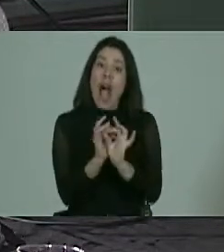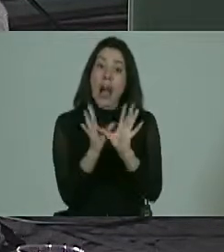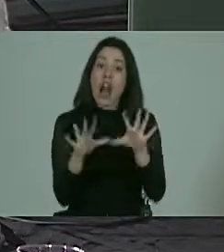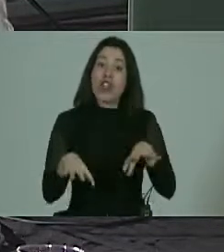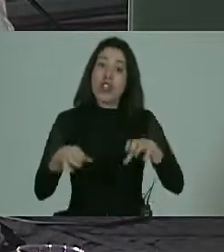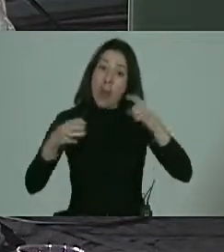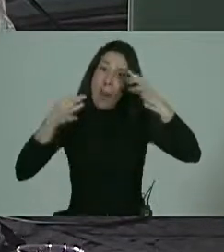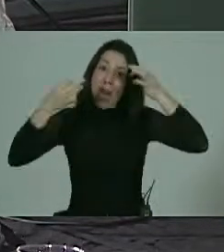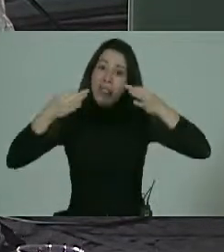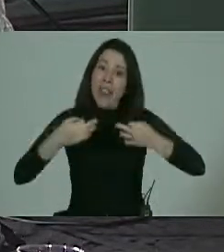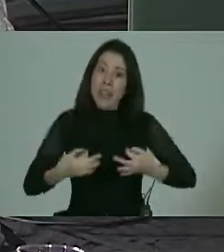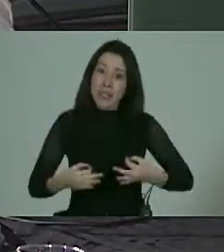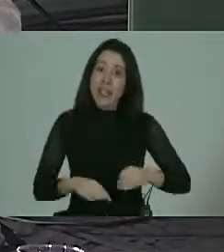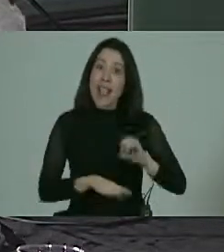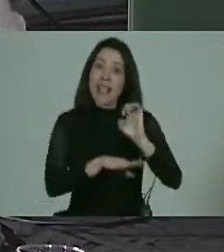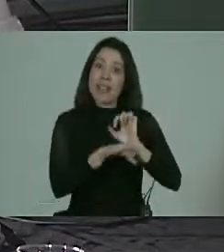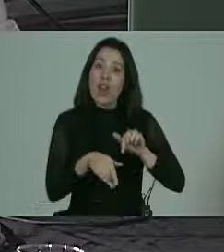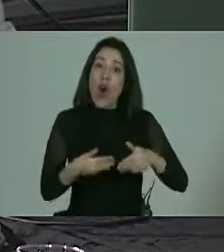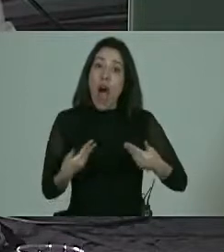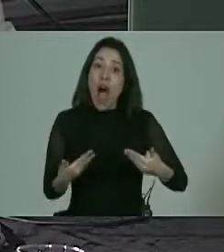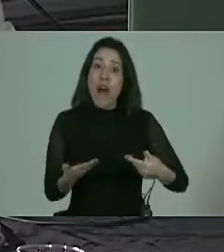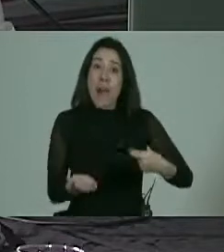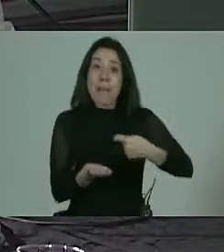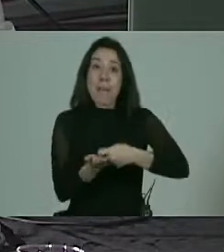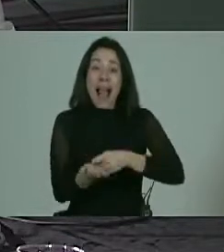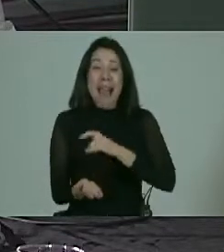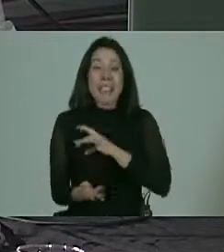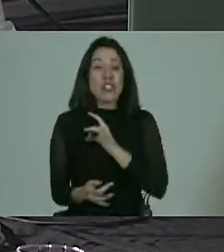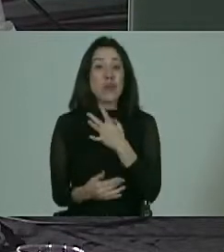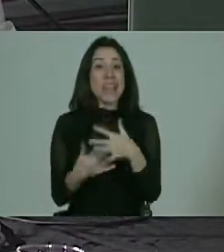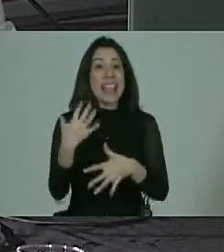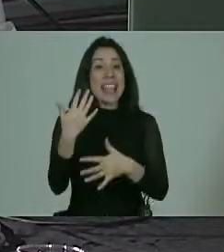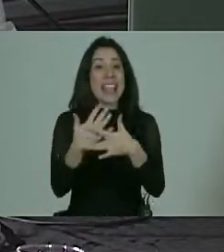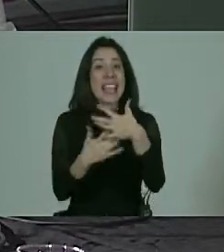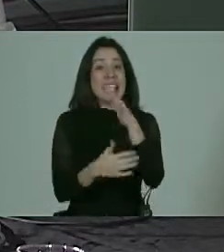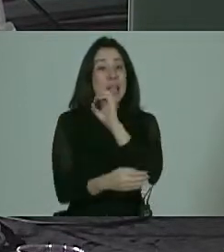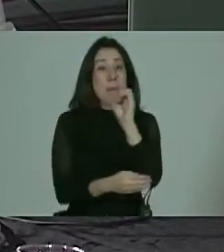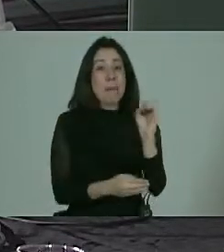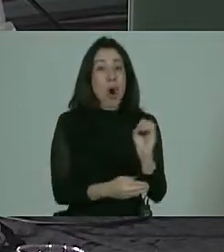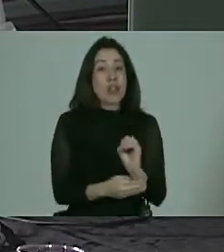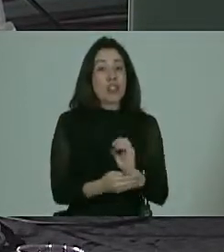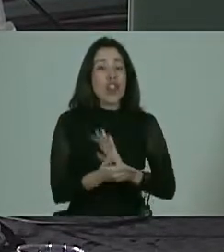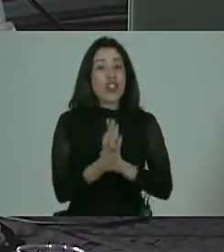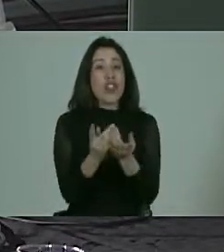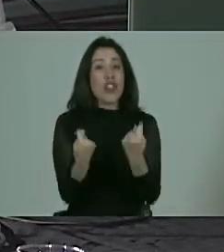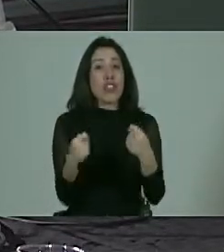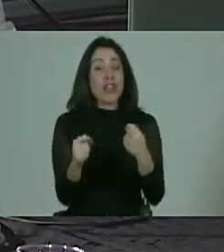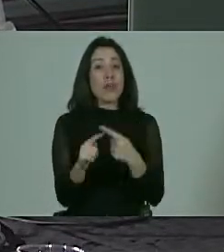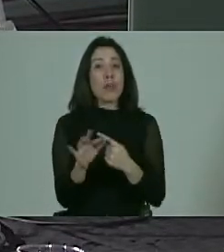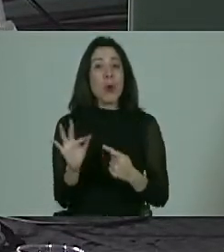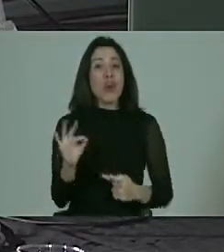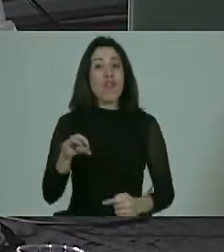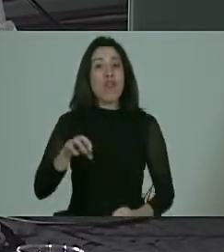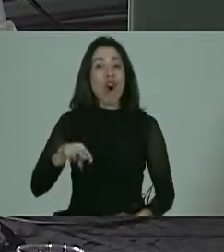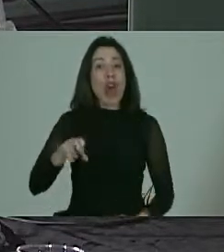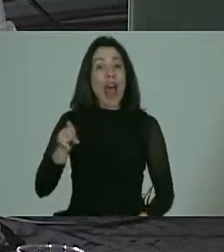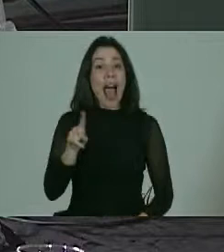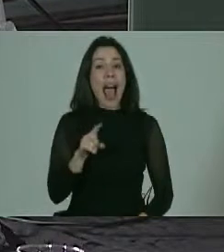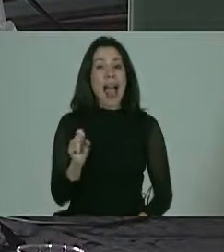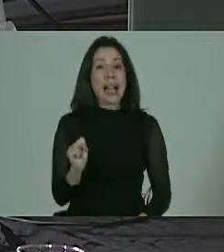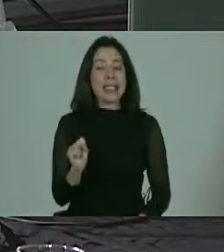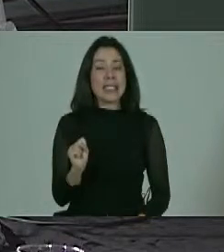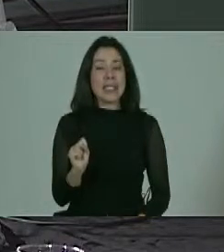que tomar decisiones el estado hoy en día cubre en chile un 15 por ciento de los procedimientos a través de fonasa fundarse cool